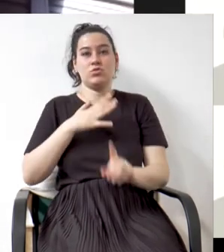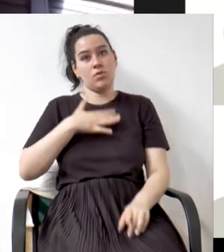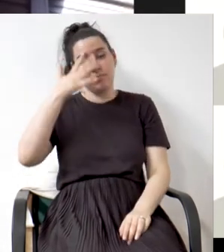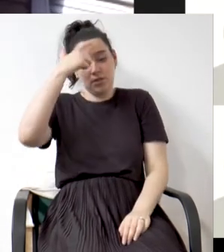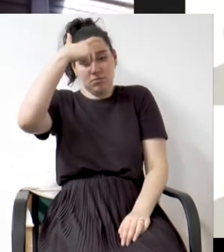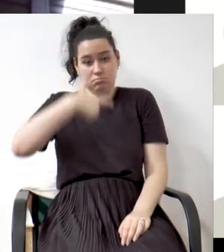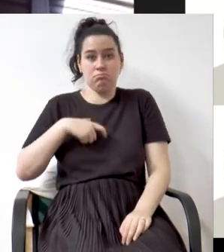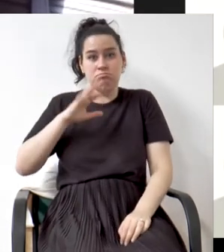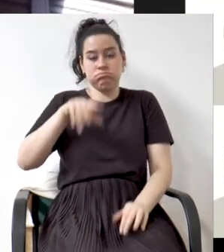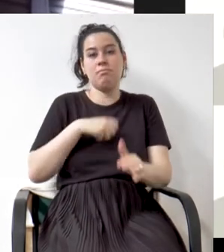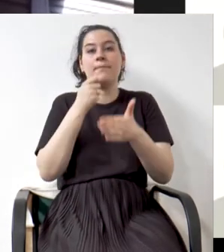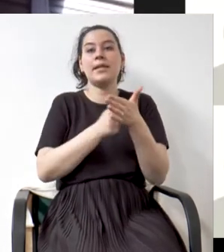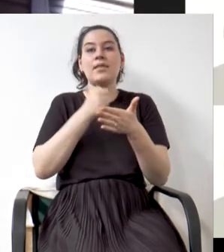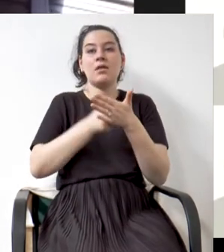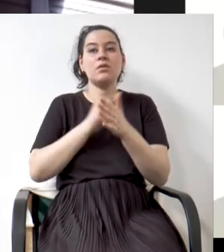considero que soy